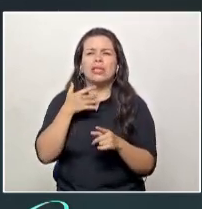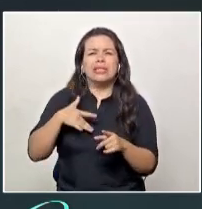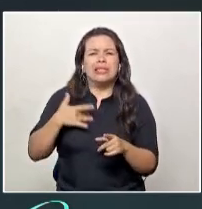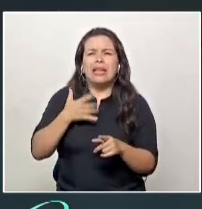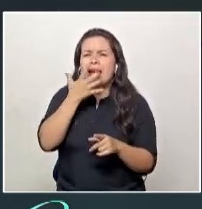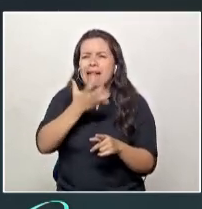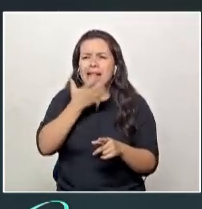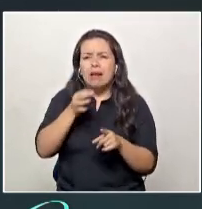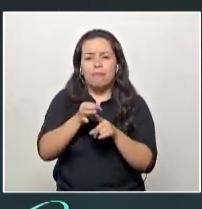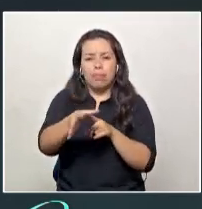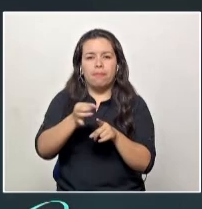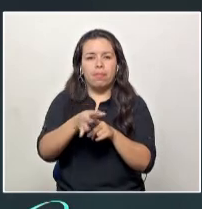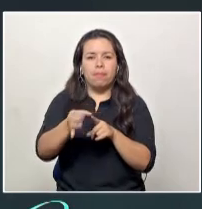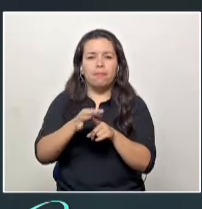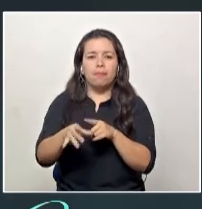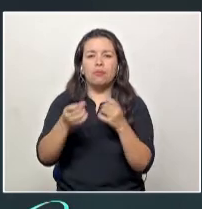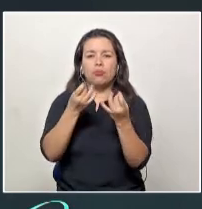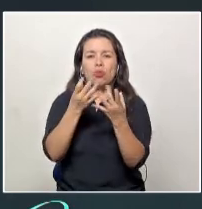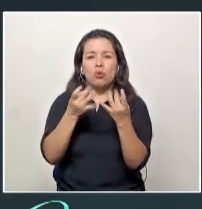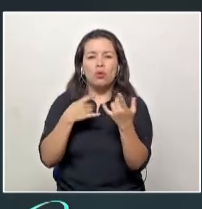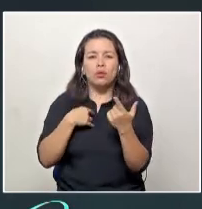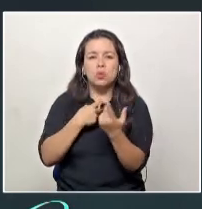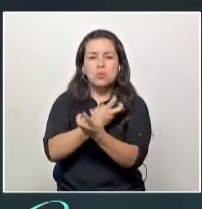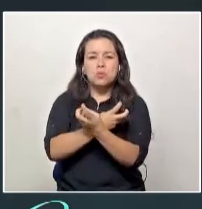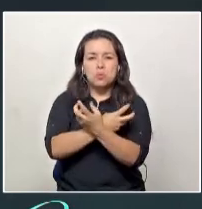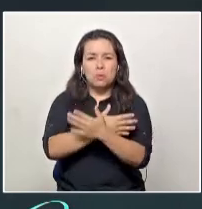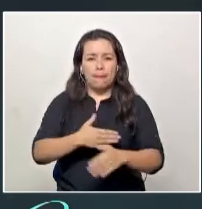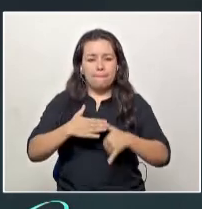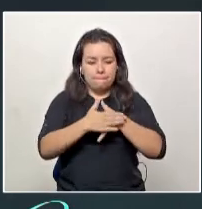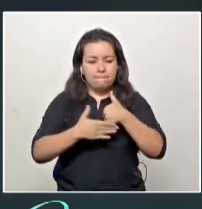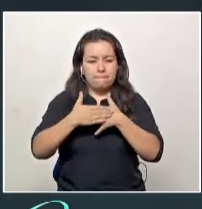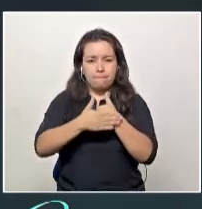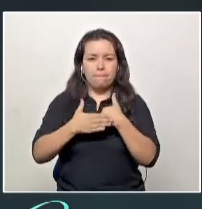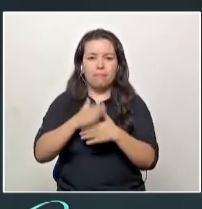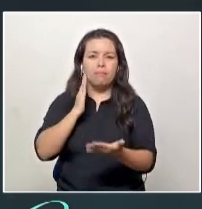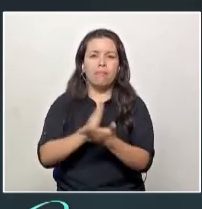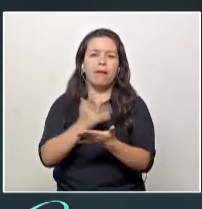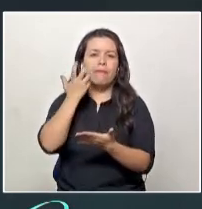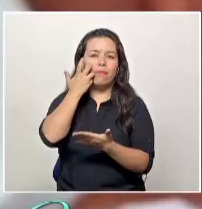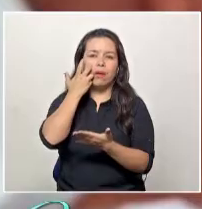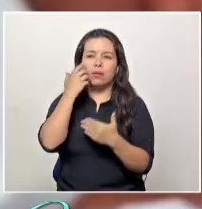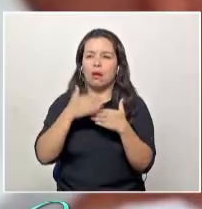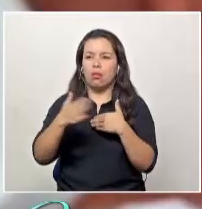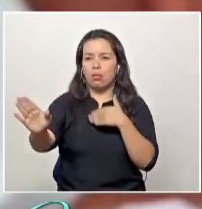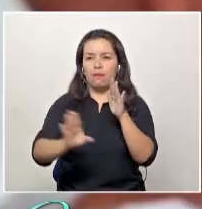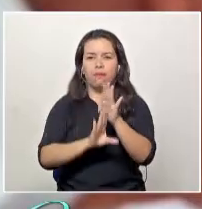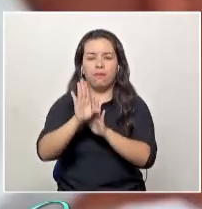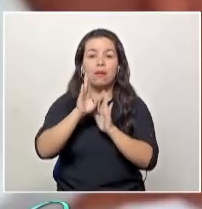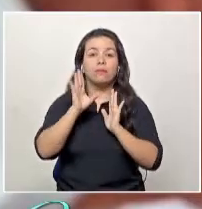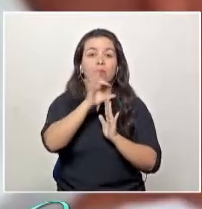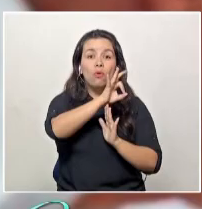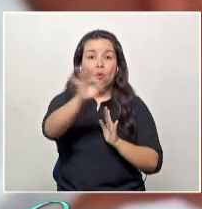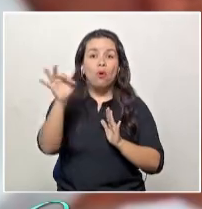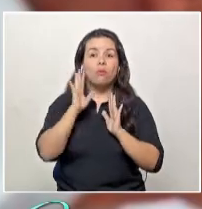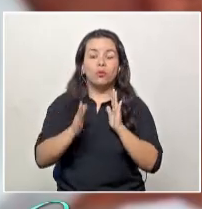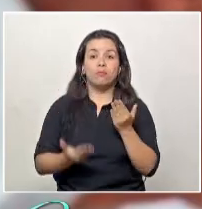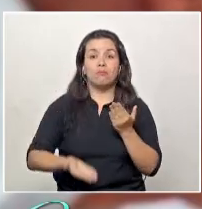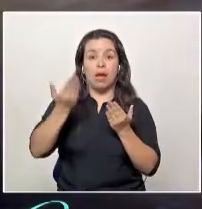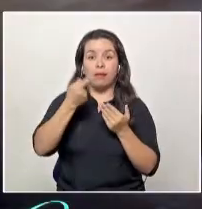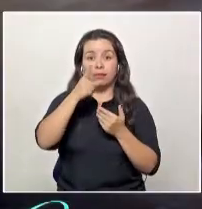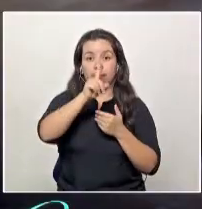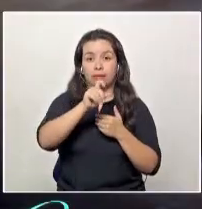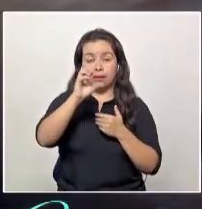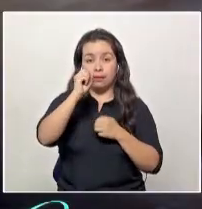al eyacular y dolores en los huesos de la pelvis aparecen cuando ya la enfermedad está avanzada. Los hombres que son mayores de